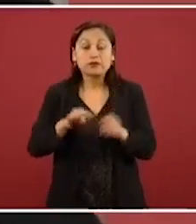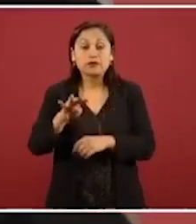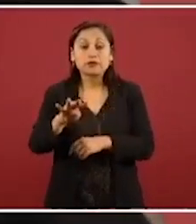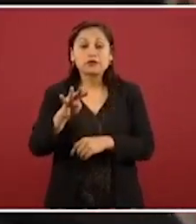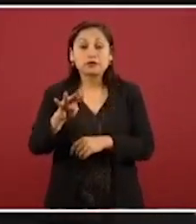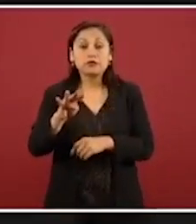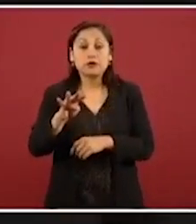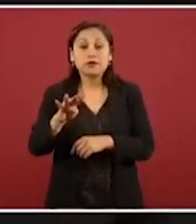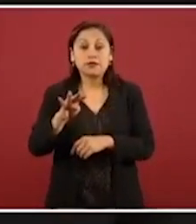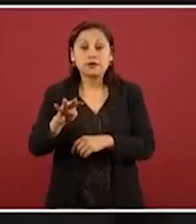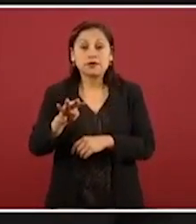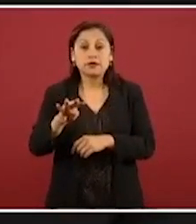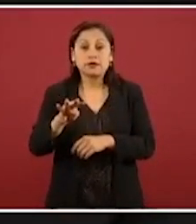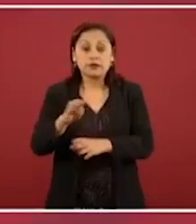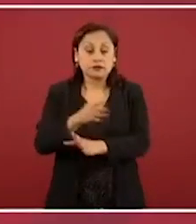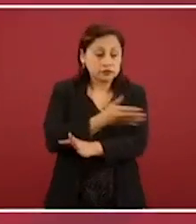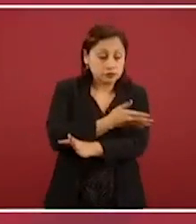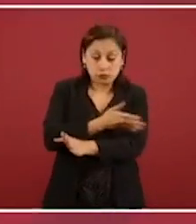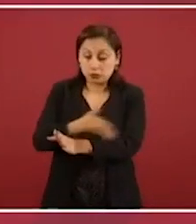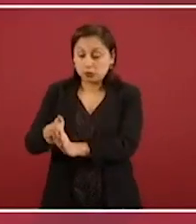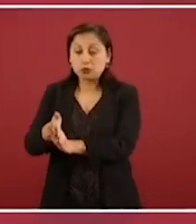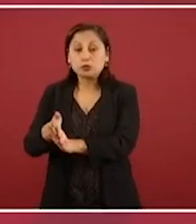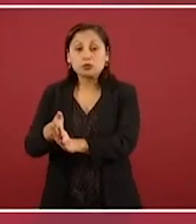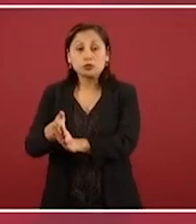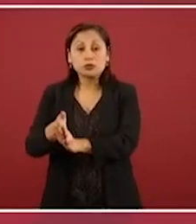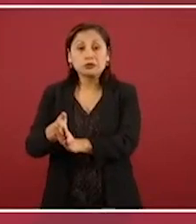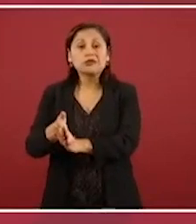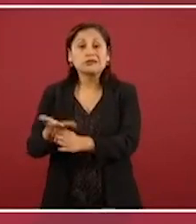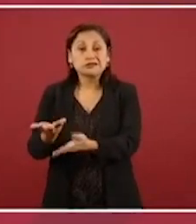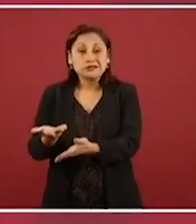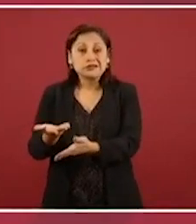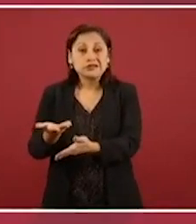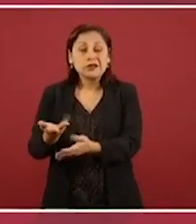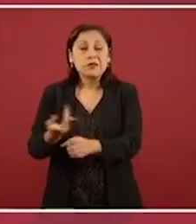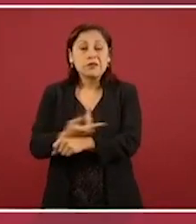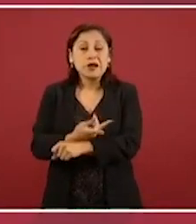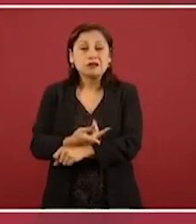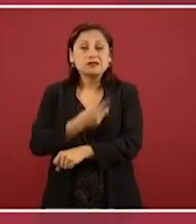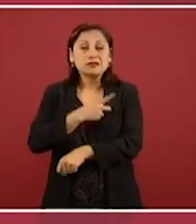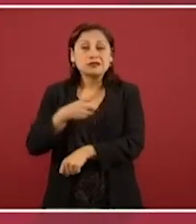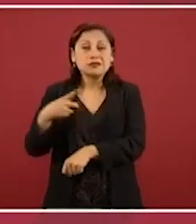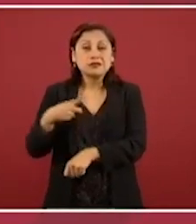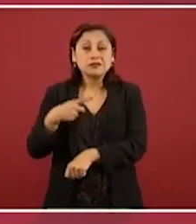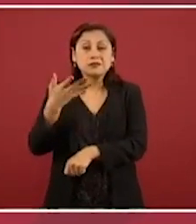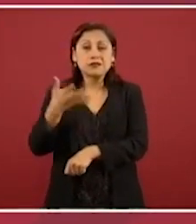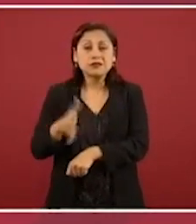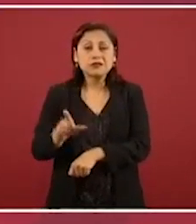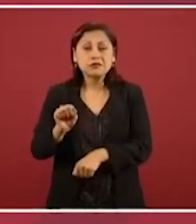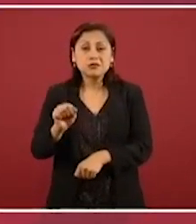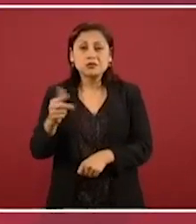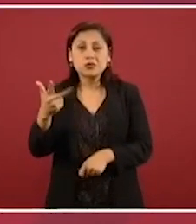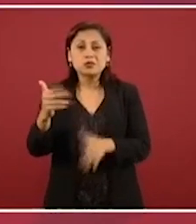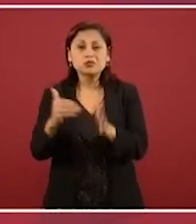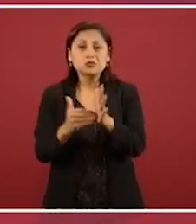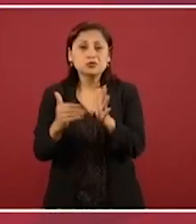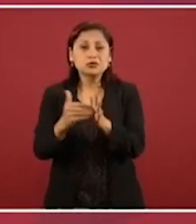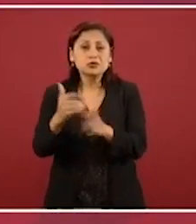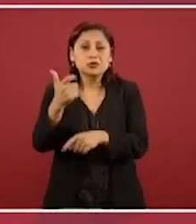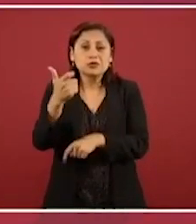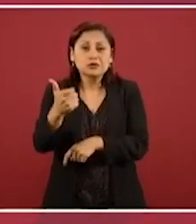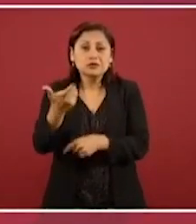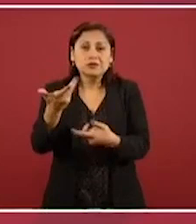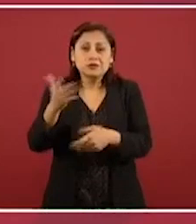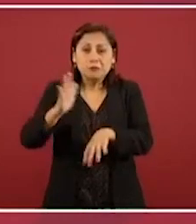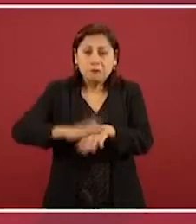una deuda de 10.8 billones. Tenemos que pagar muchos